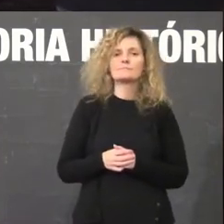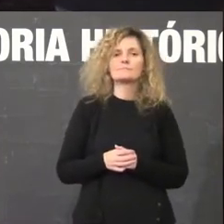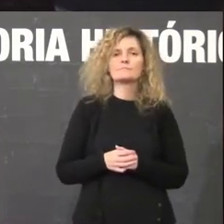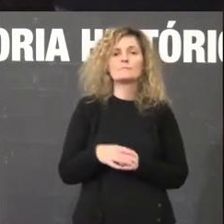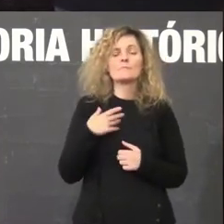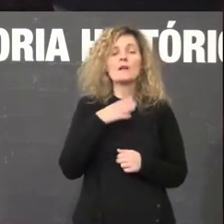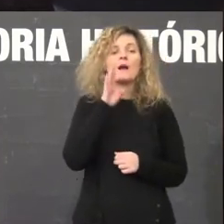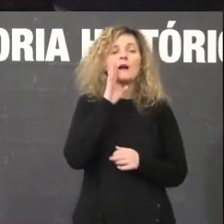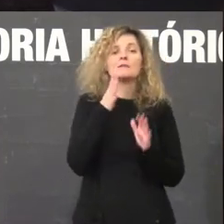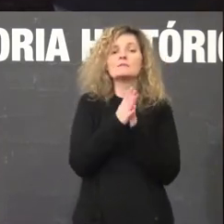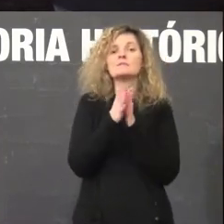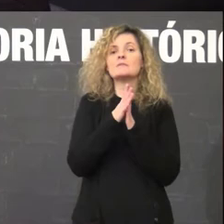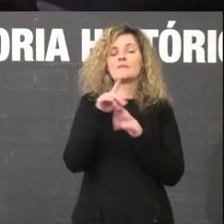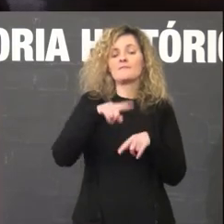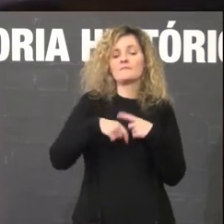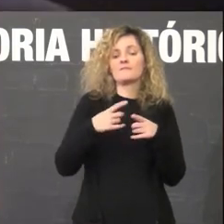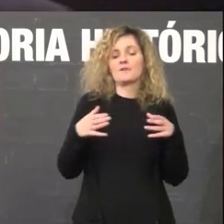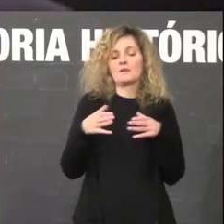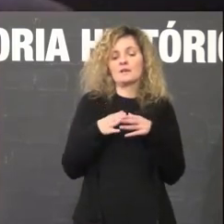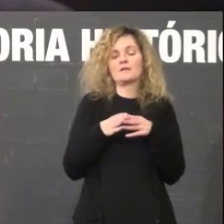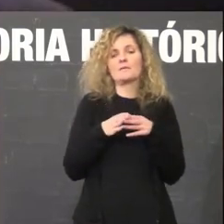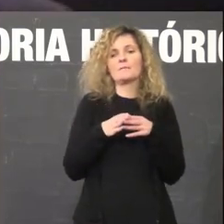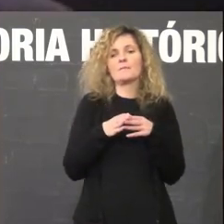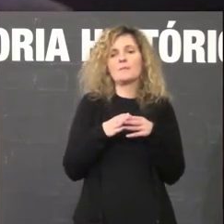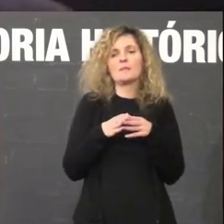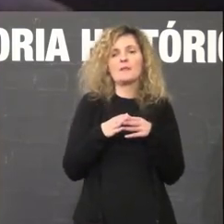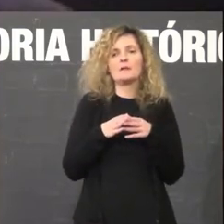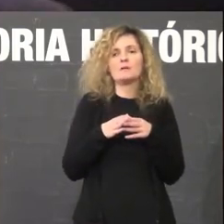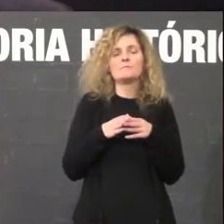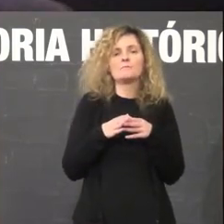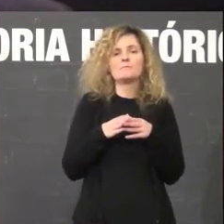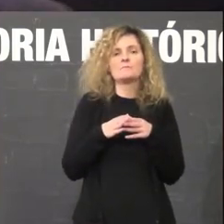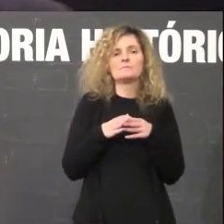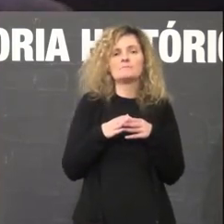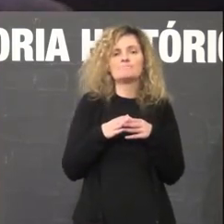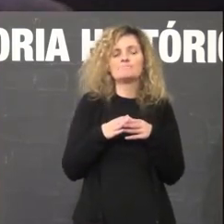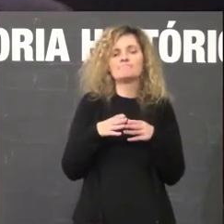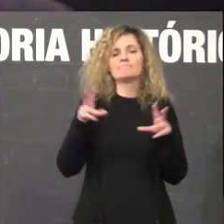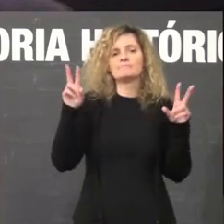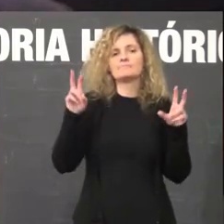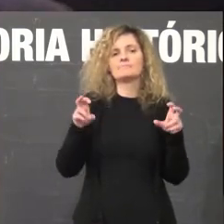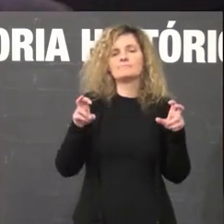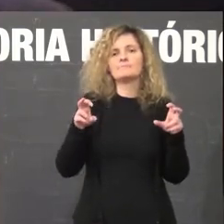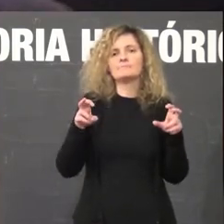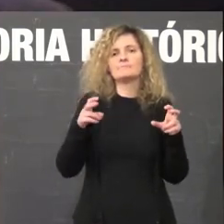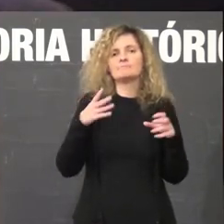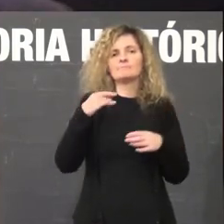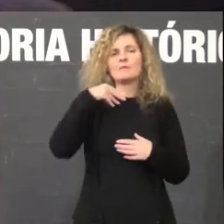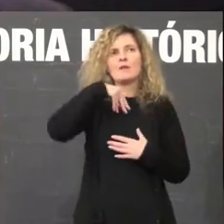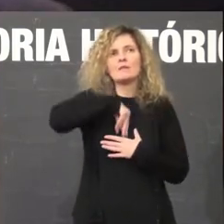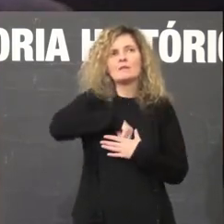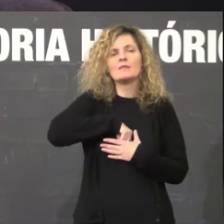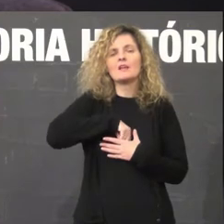Vos decía que esta familia, como era esta cousa, este terror